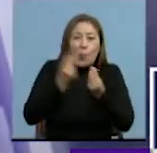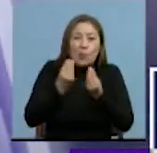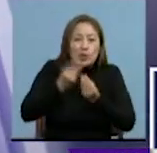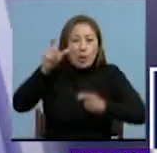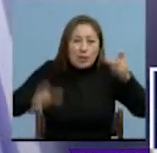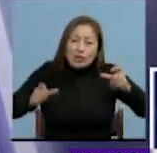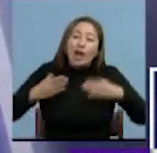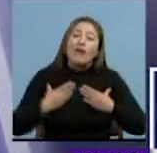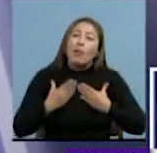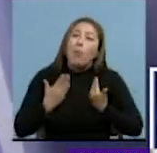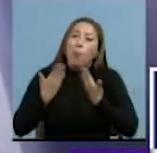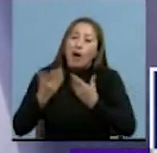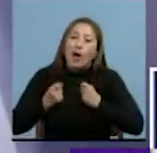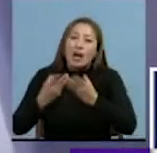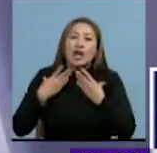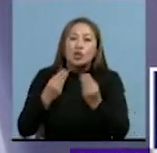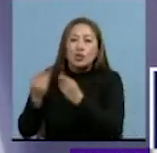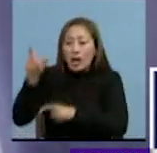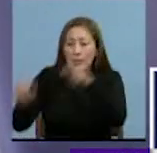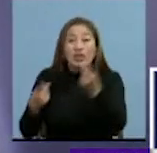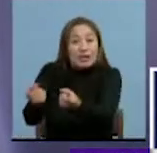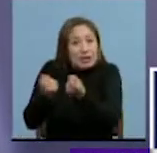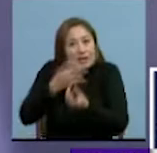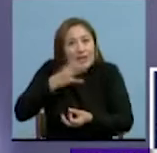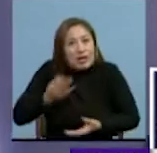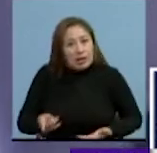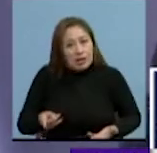de buen corazón para poder ayudar al que más necesita.